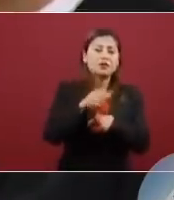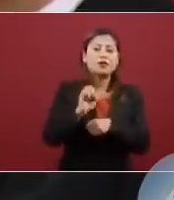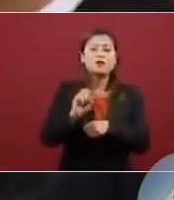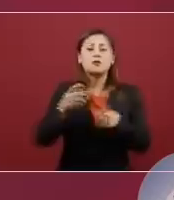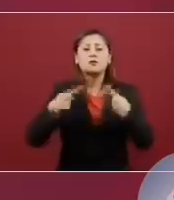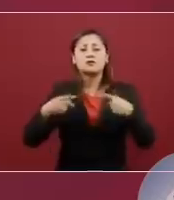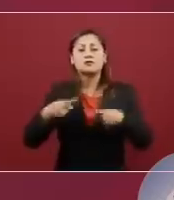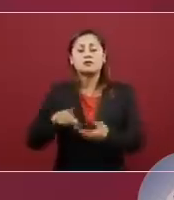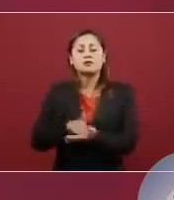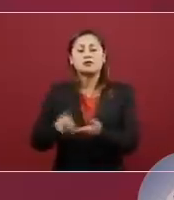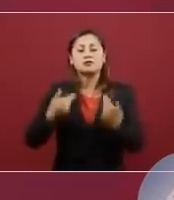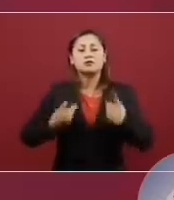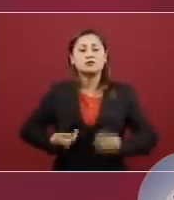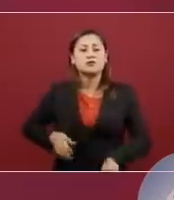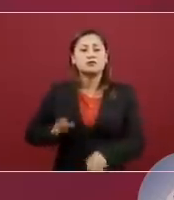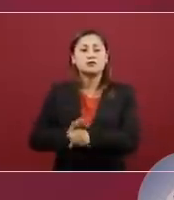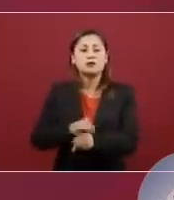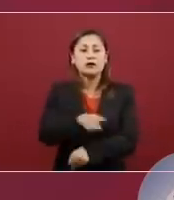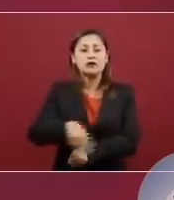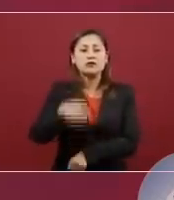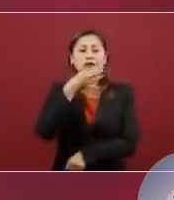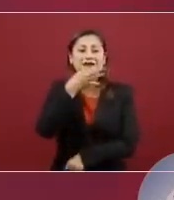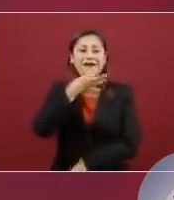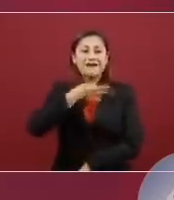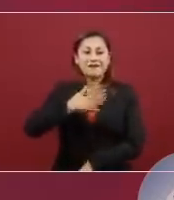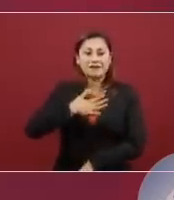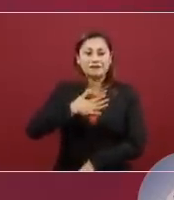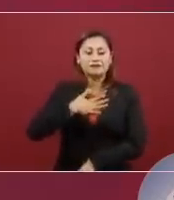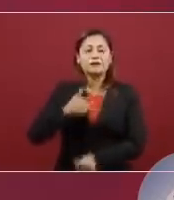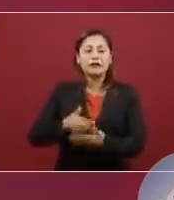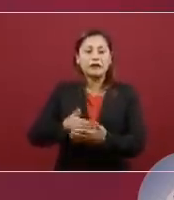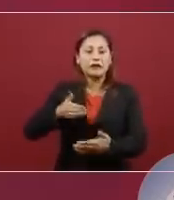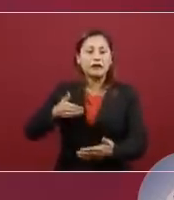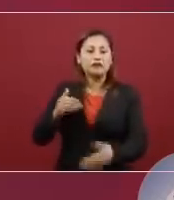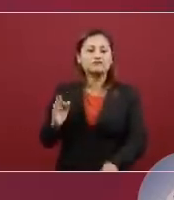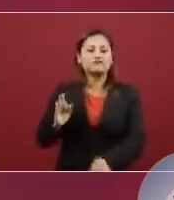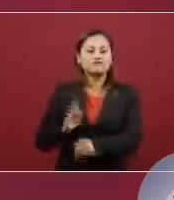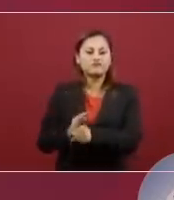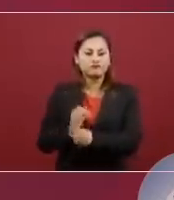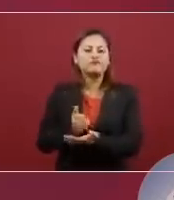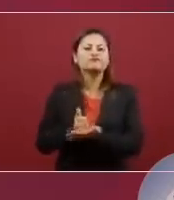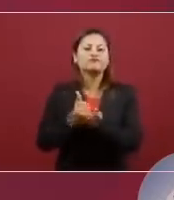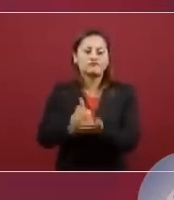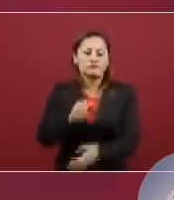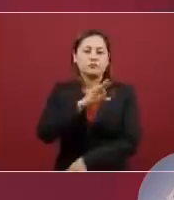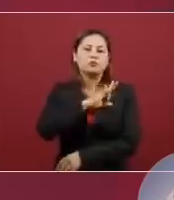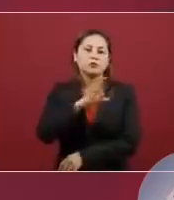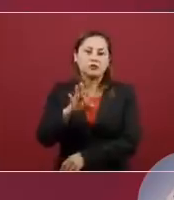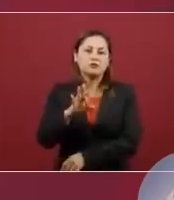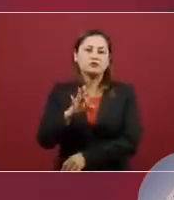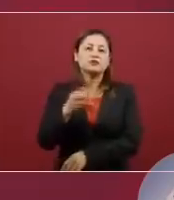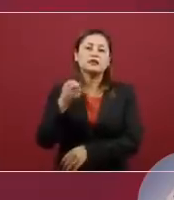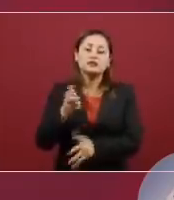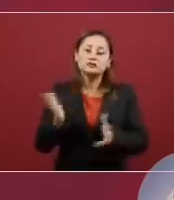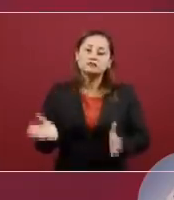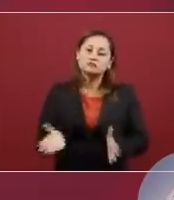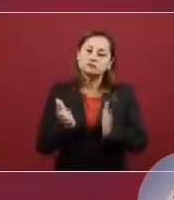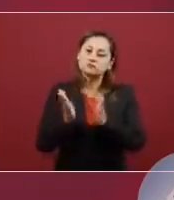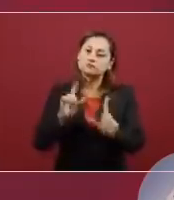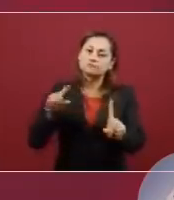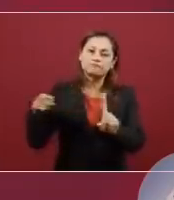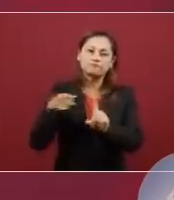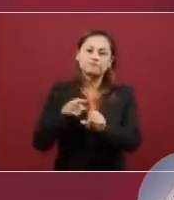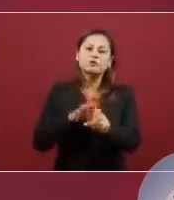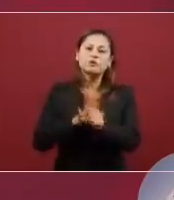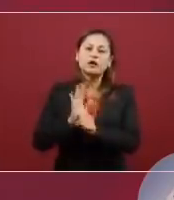de riesgo, sino nosotros debemos de prever, y esto es algo novedoso que estamos impulsando, la identificación de situaciones de